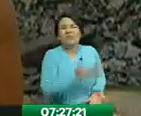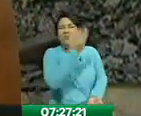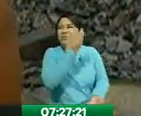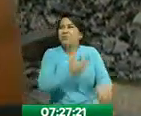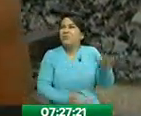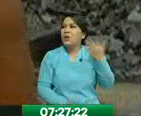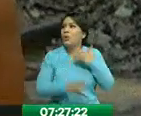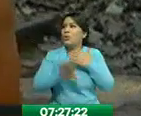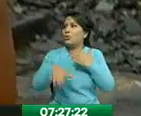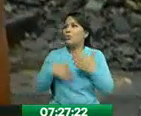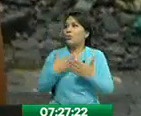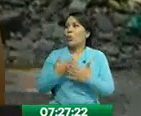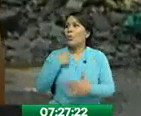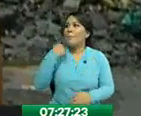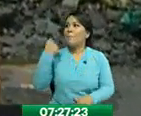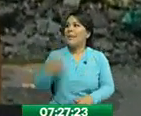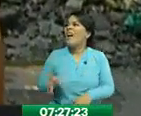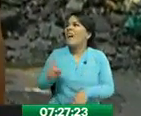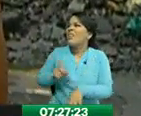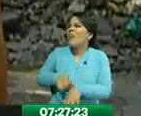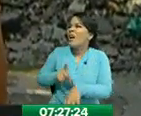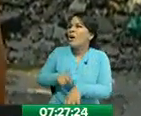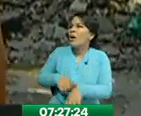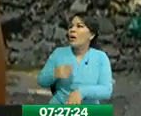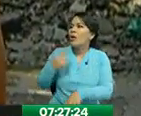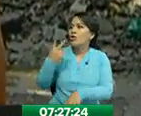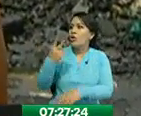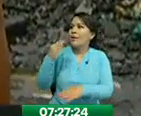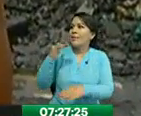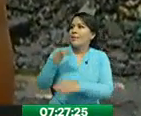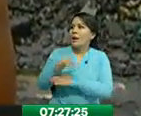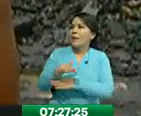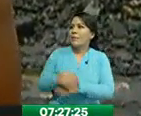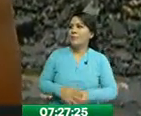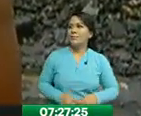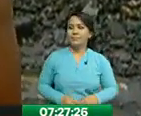ya se quemó todo. ¿Más o menos a qué hora? Como a las 2 de la tarde.